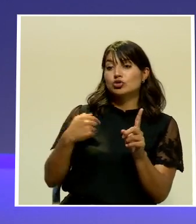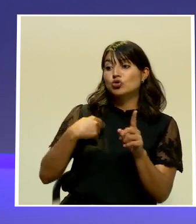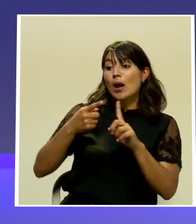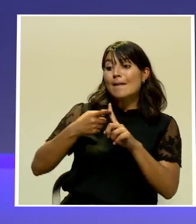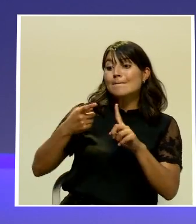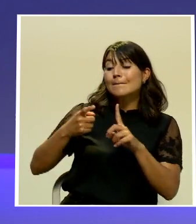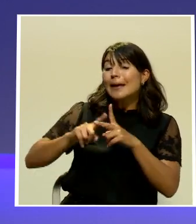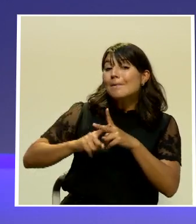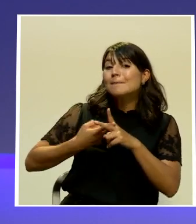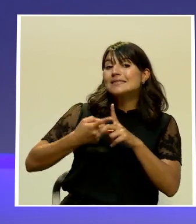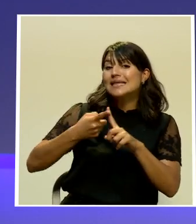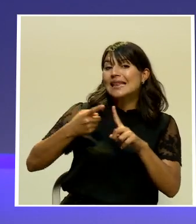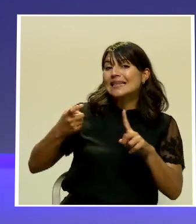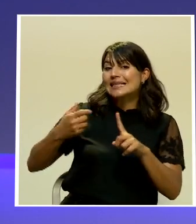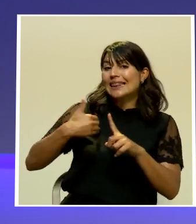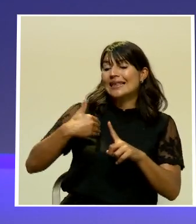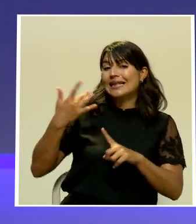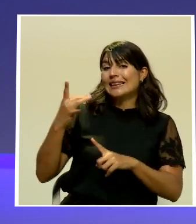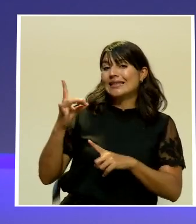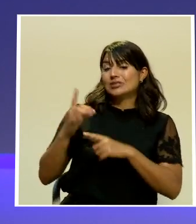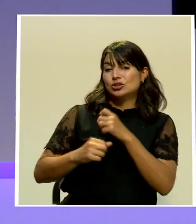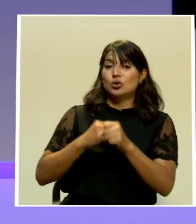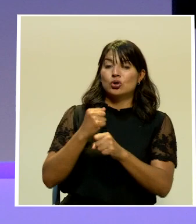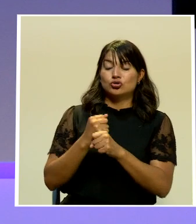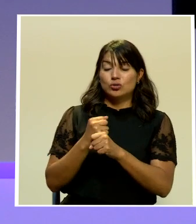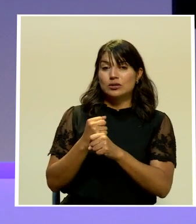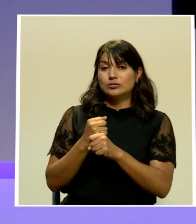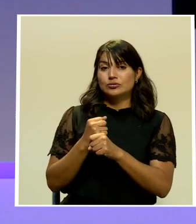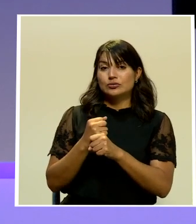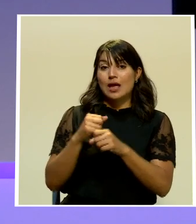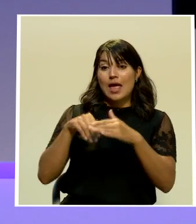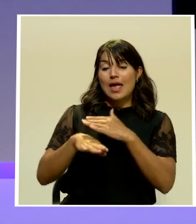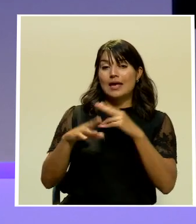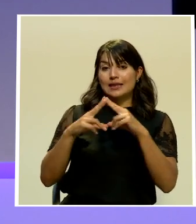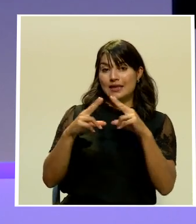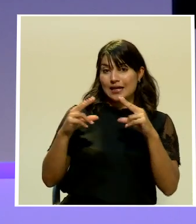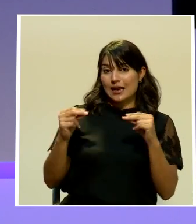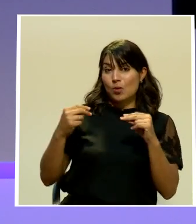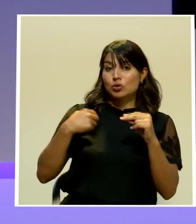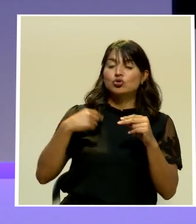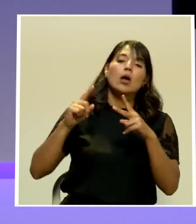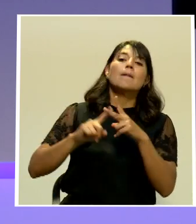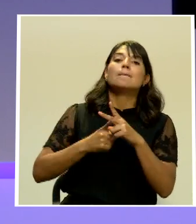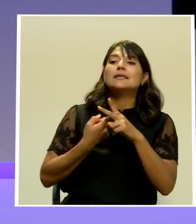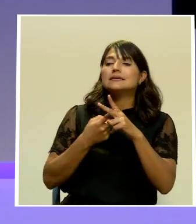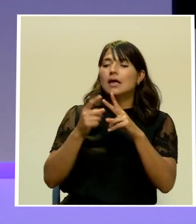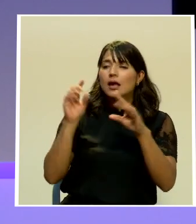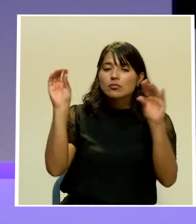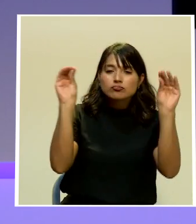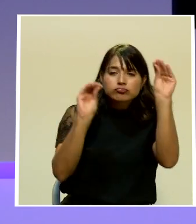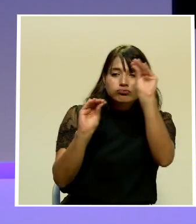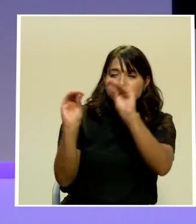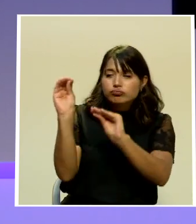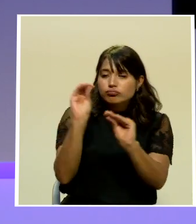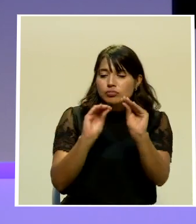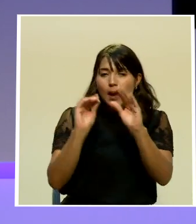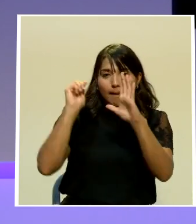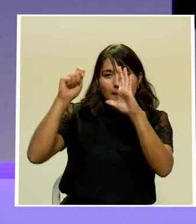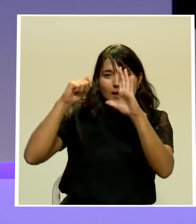de los 18 años en esto, desde que tenía 18 años en Nicaragua, comencé editando en una productora